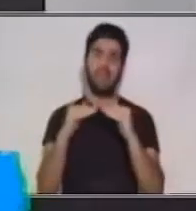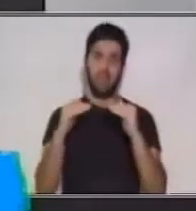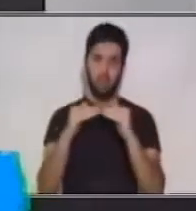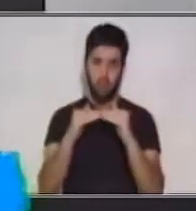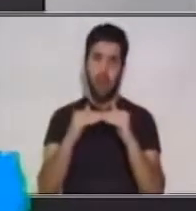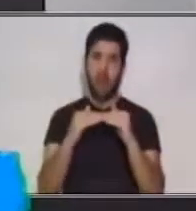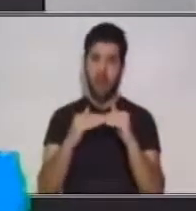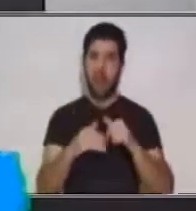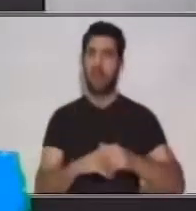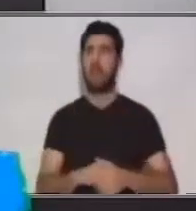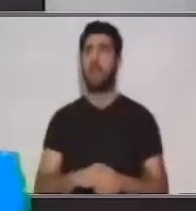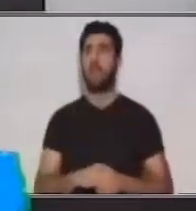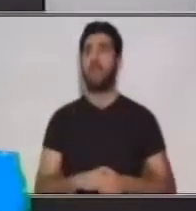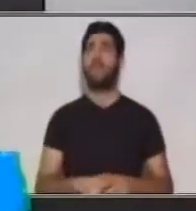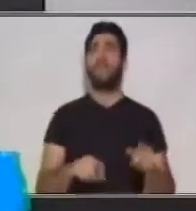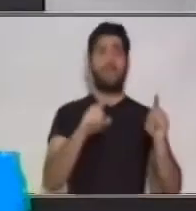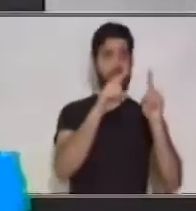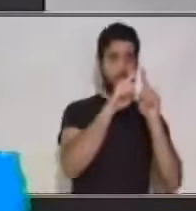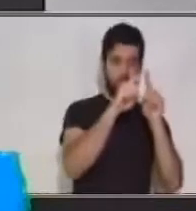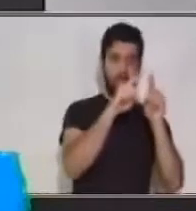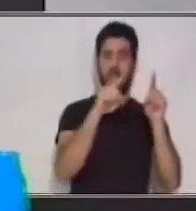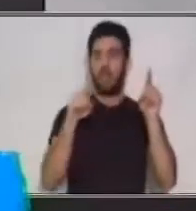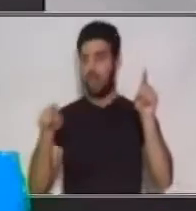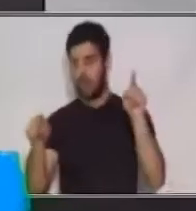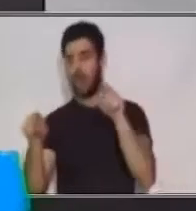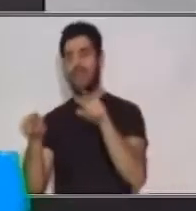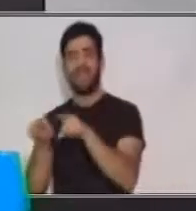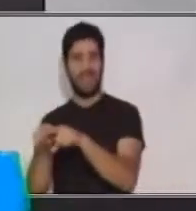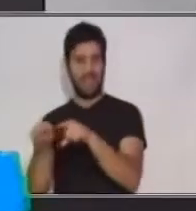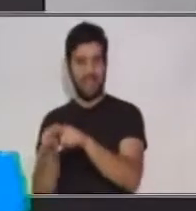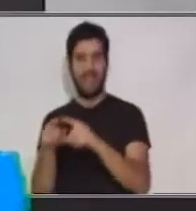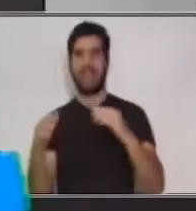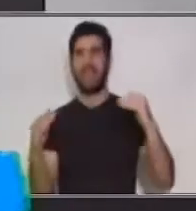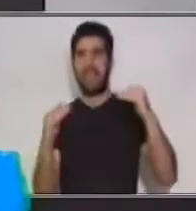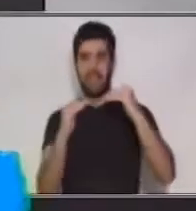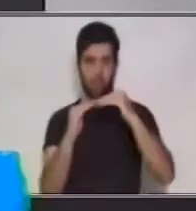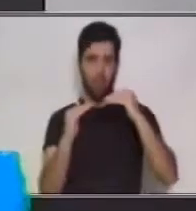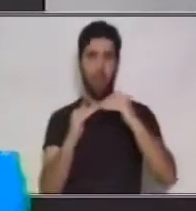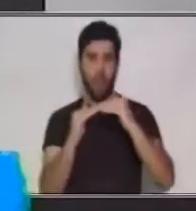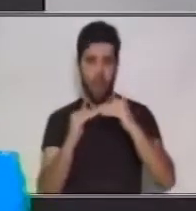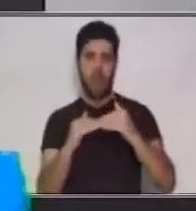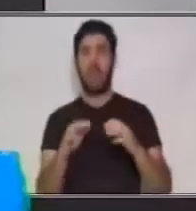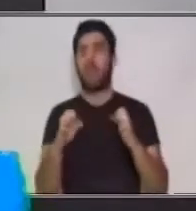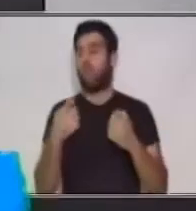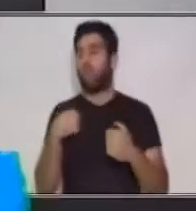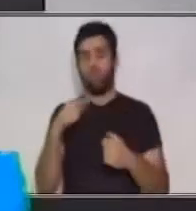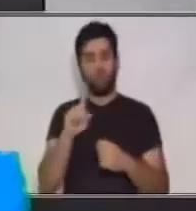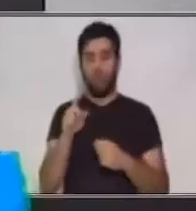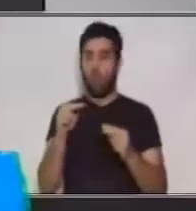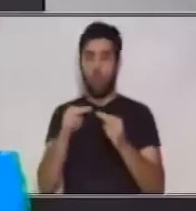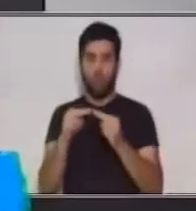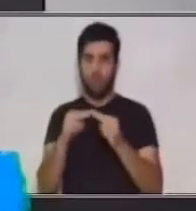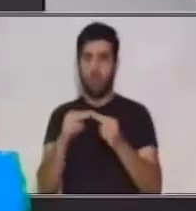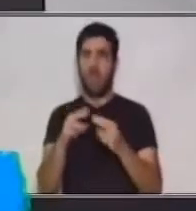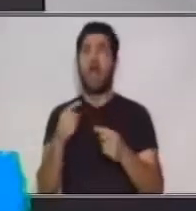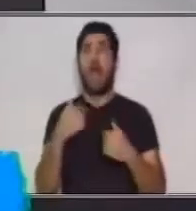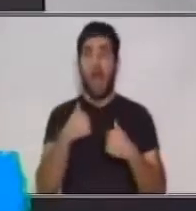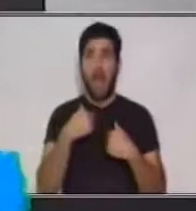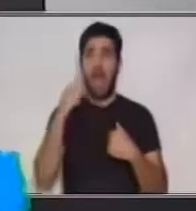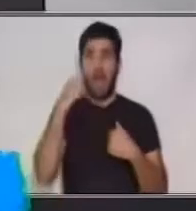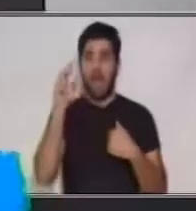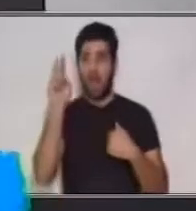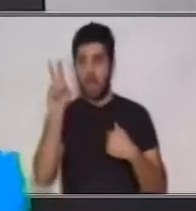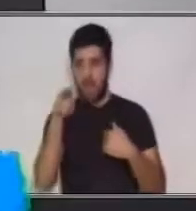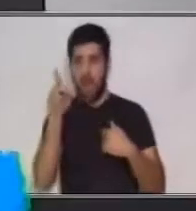teta. Y este de acá sería este otro ángulo, pero desconozco esto. Entonces me conviene trabajar el que tiene las dos